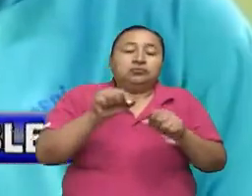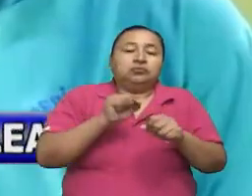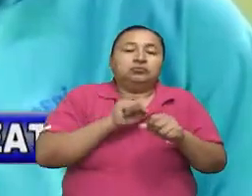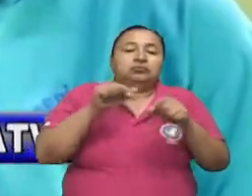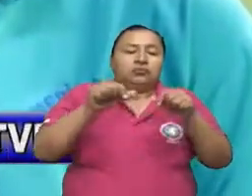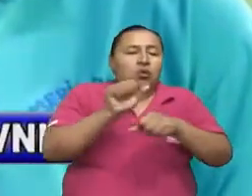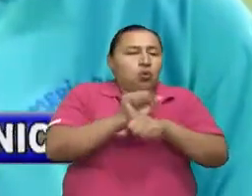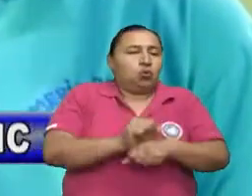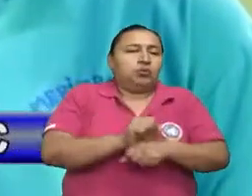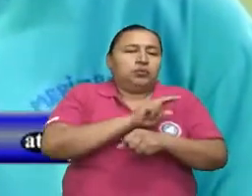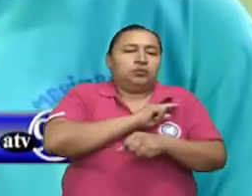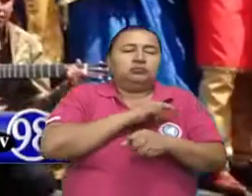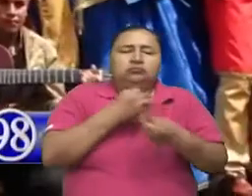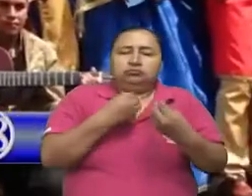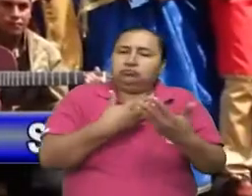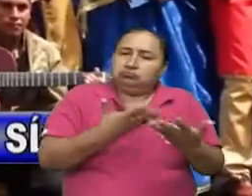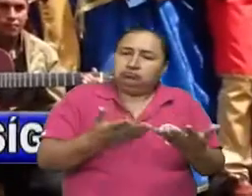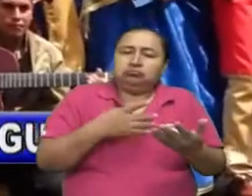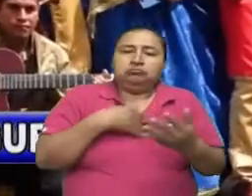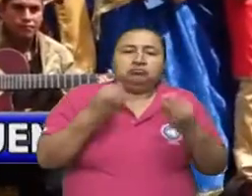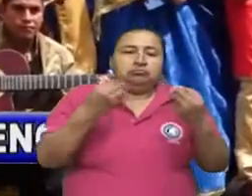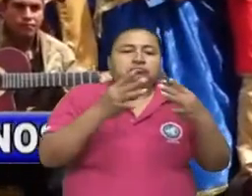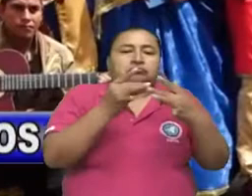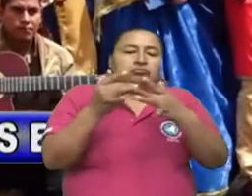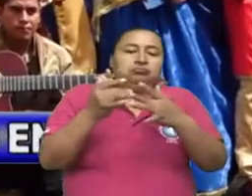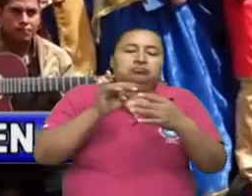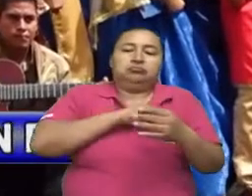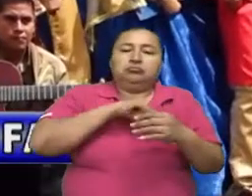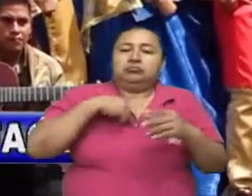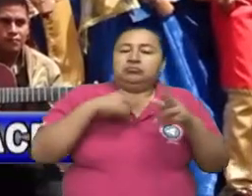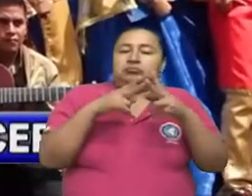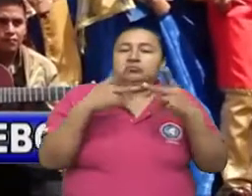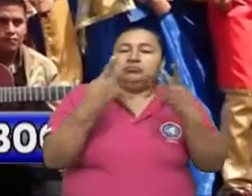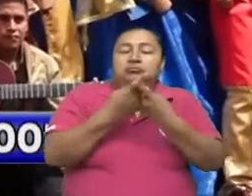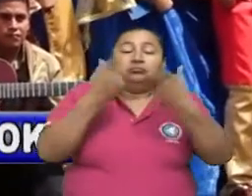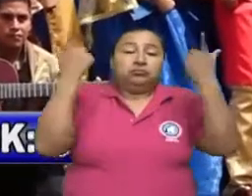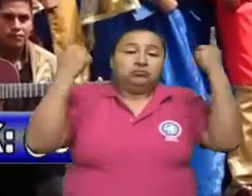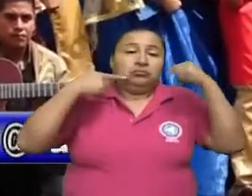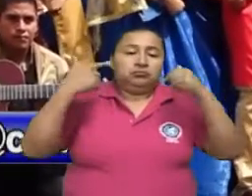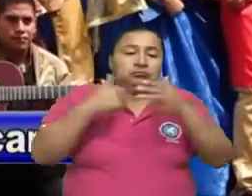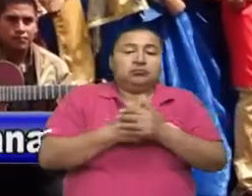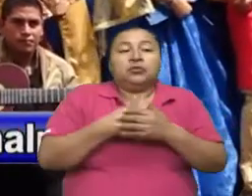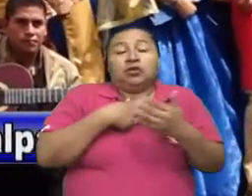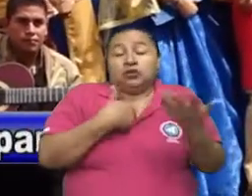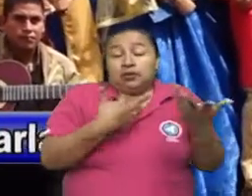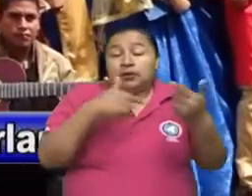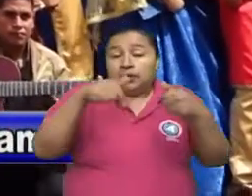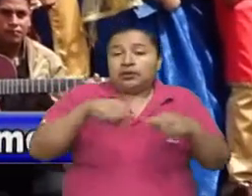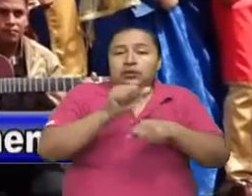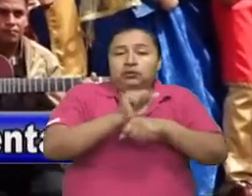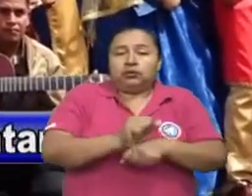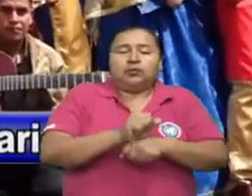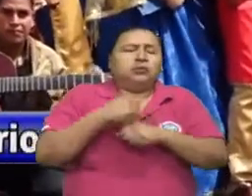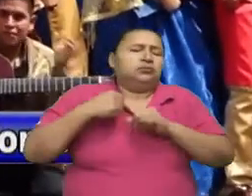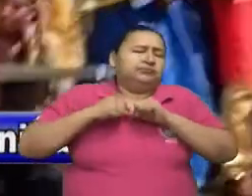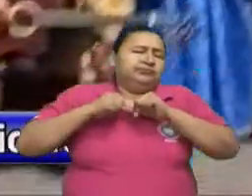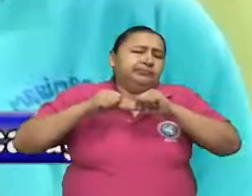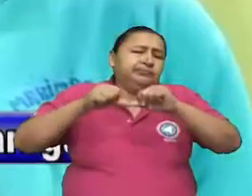Es una tradición muy noble, muy especial de nuestro pueblo de Masaya. Espero que estas tradiciones sigan por